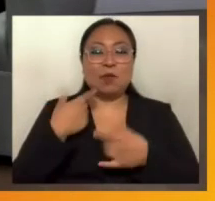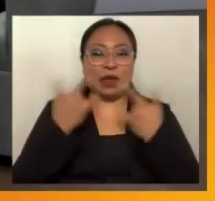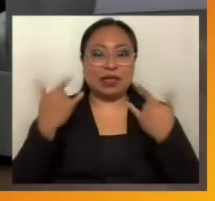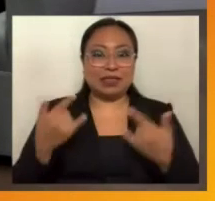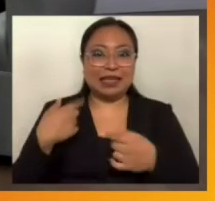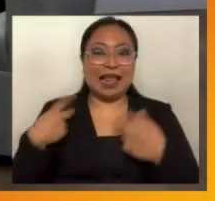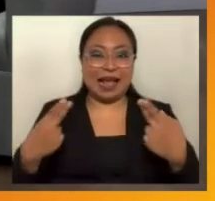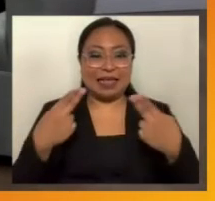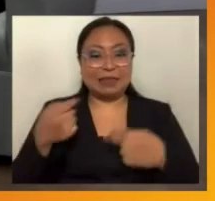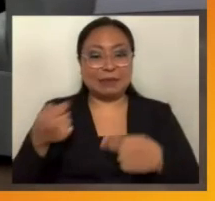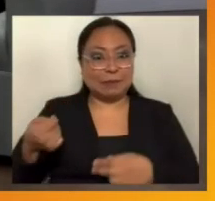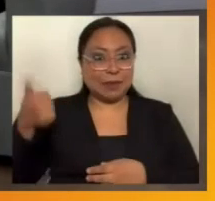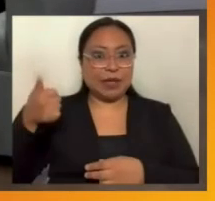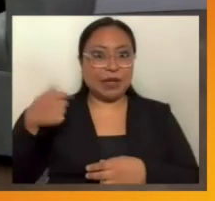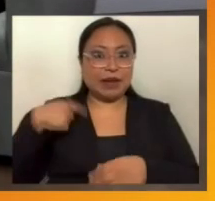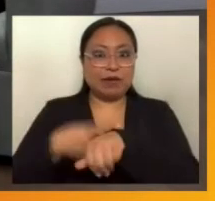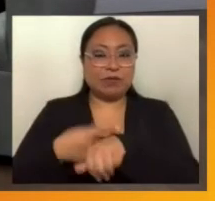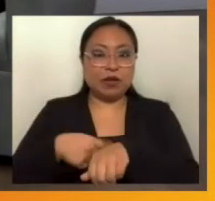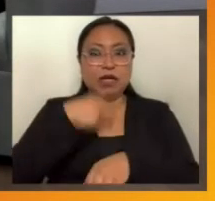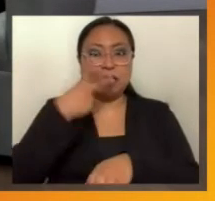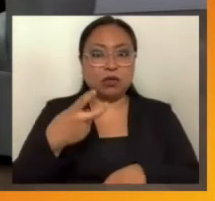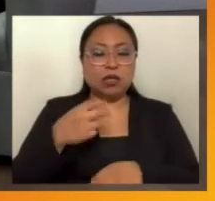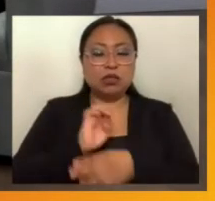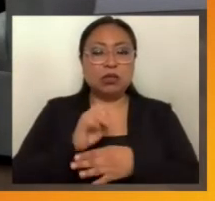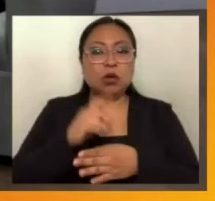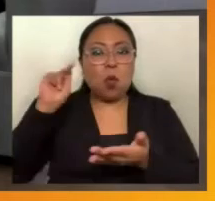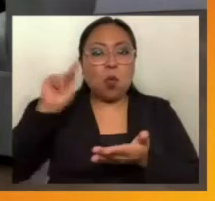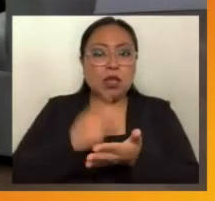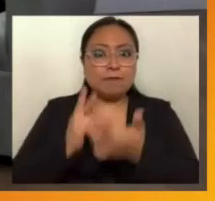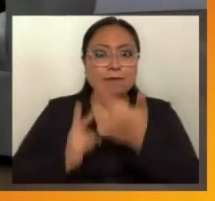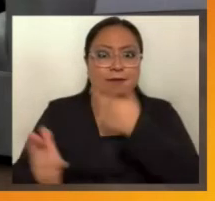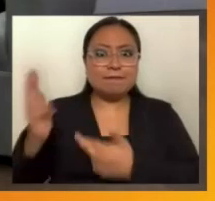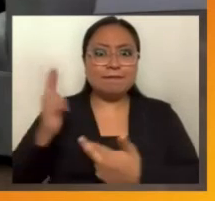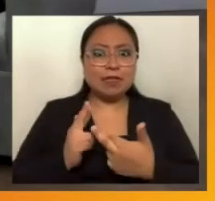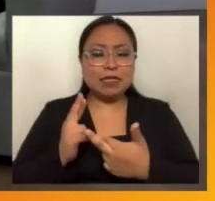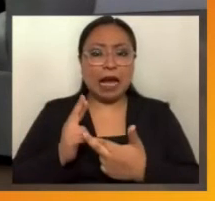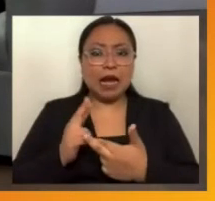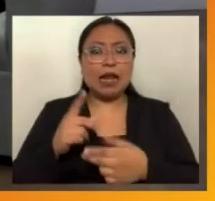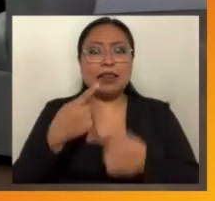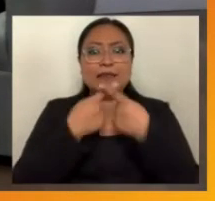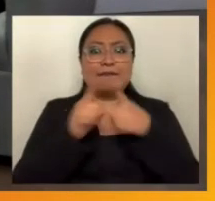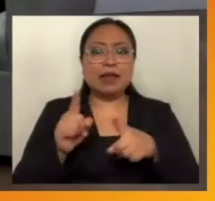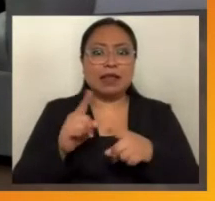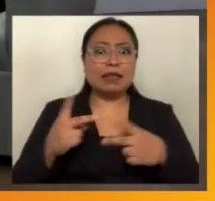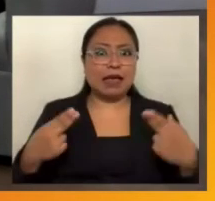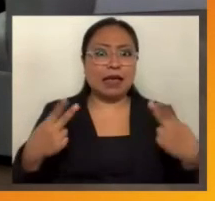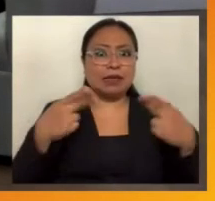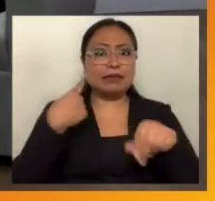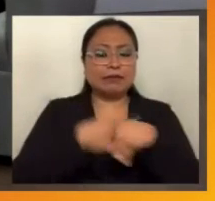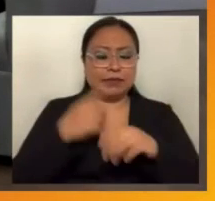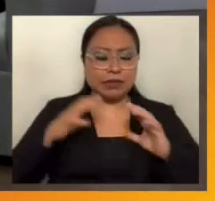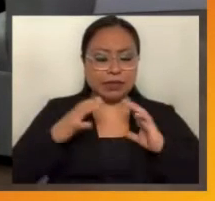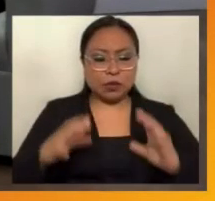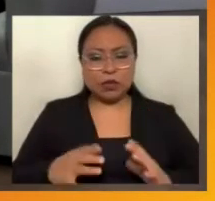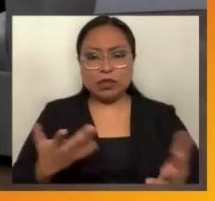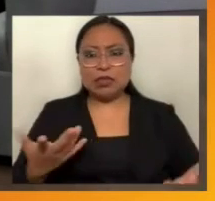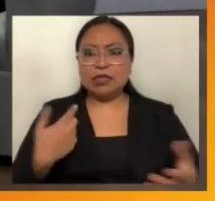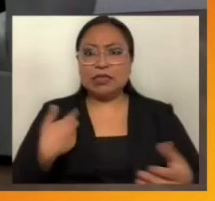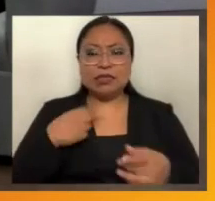haberlo superado, regresara un cáncer completamente diferente, no fue el mismo, cosa que fue más sorprendente.